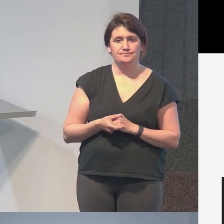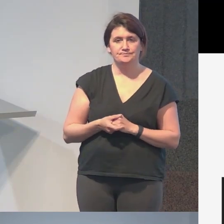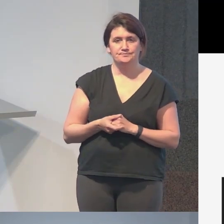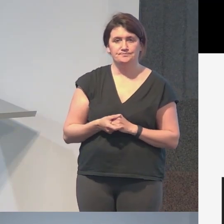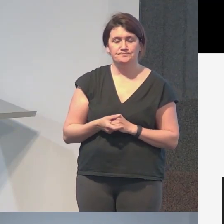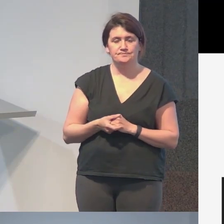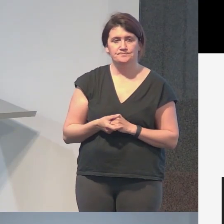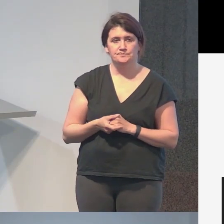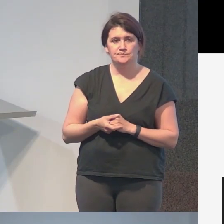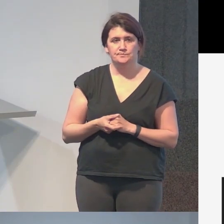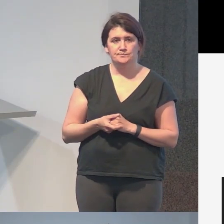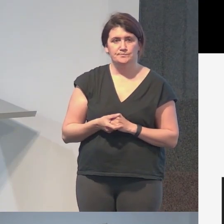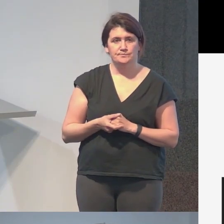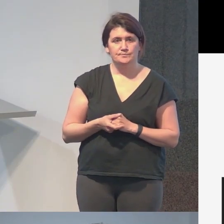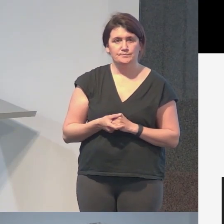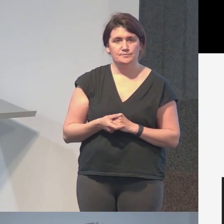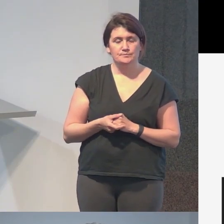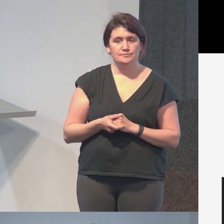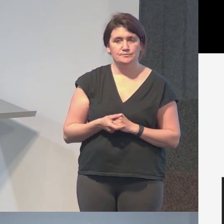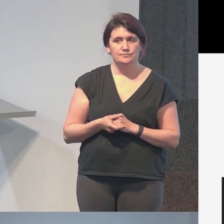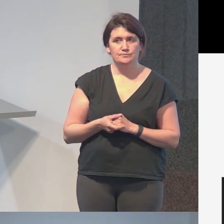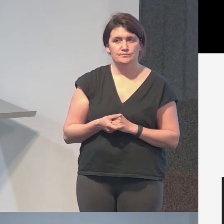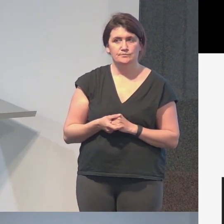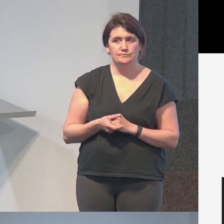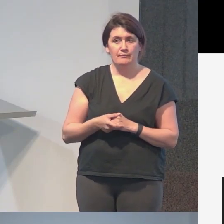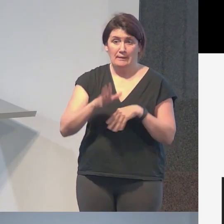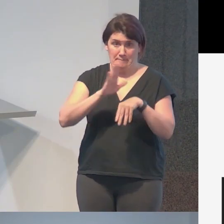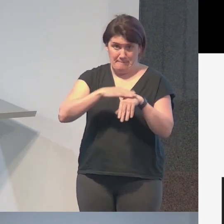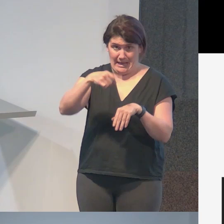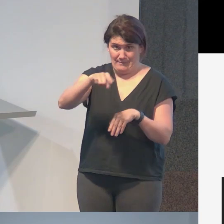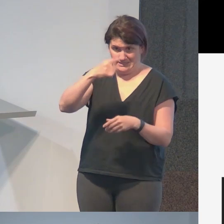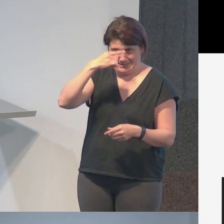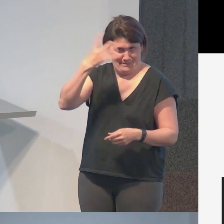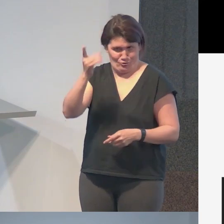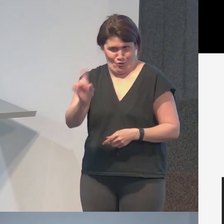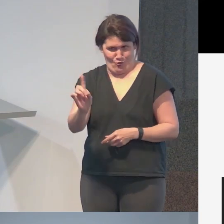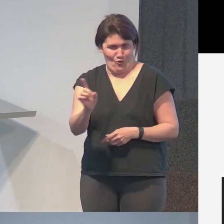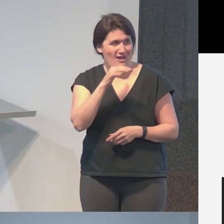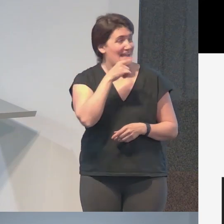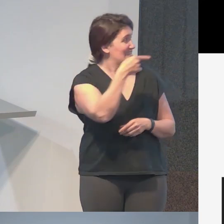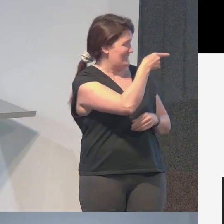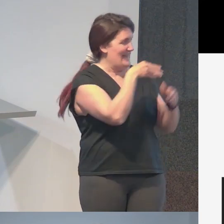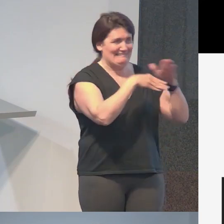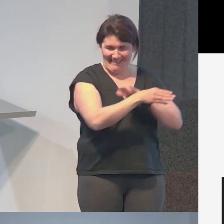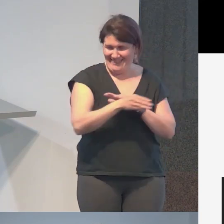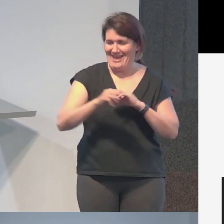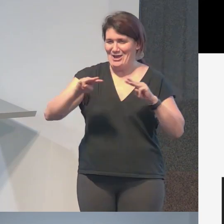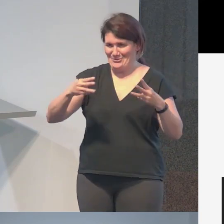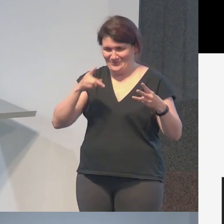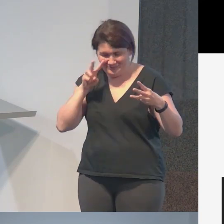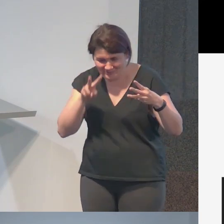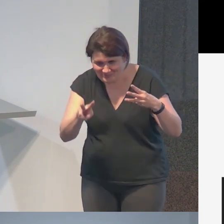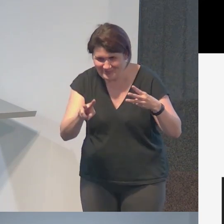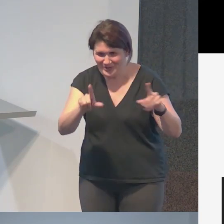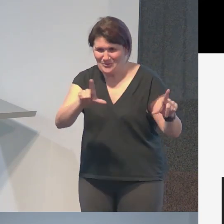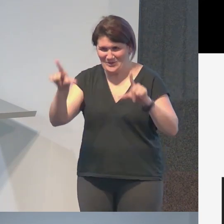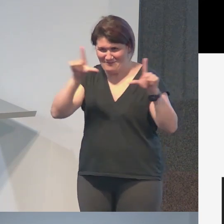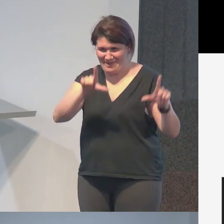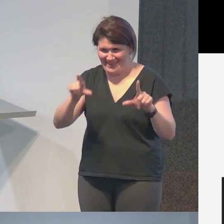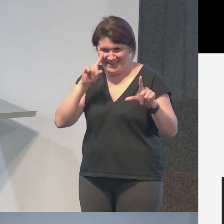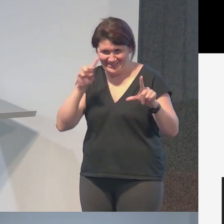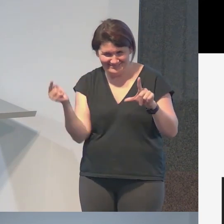Y para que veáis que no me invento, ahí está la entrada de Wikipedia sobre esta lengua.